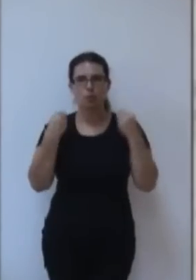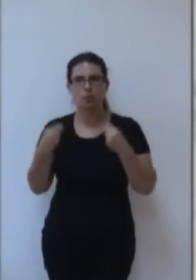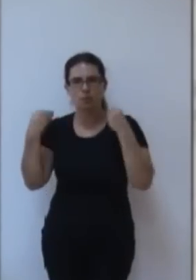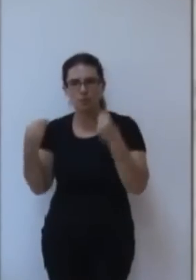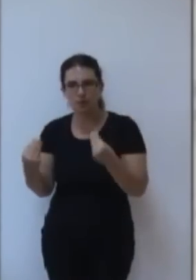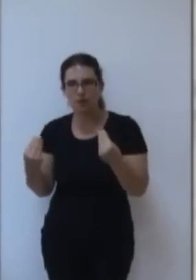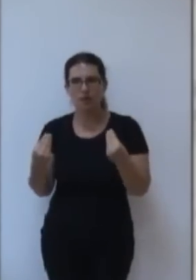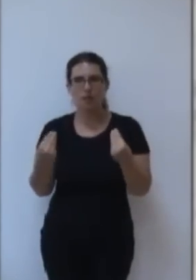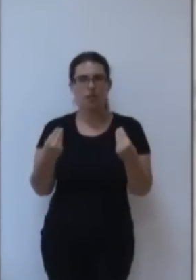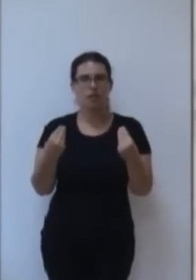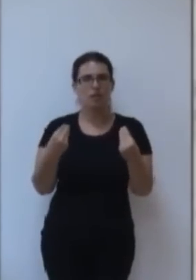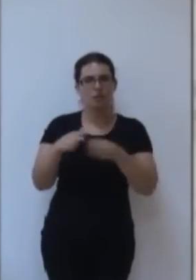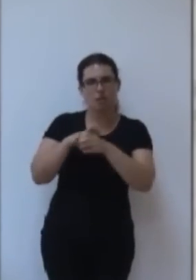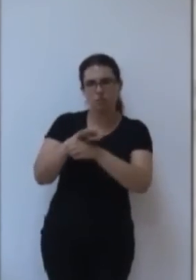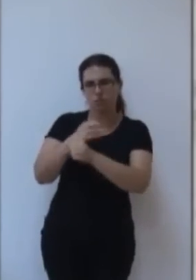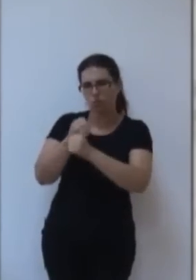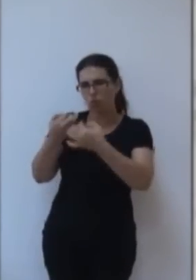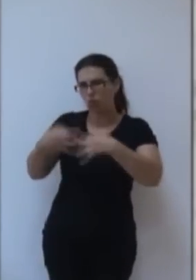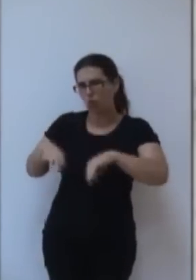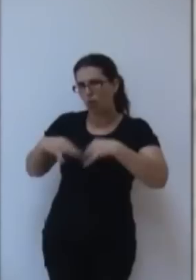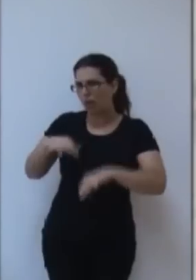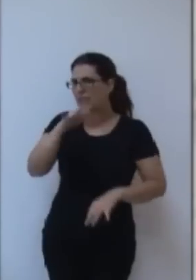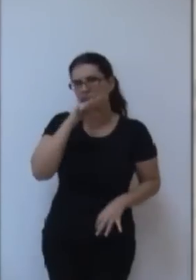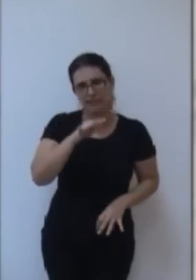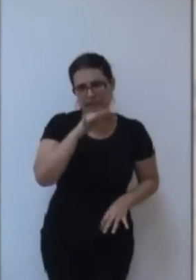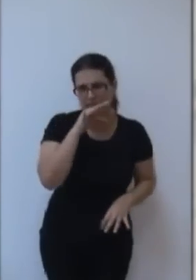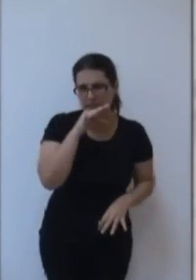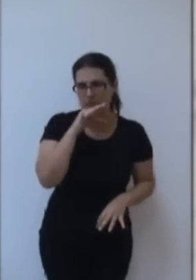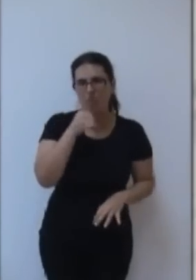de trabajo normal y está en ciertos ámbitos?